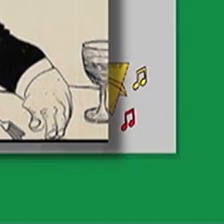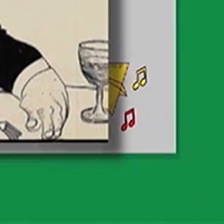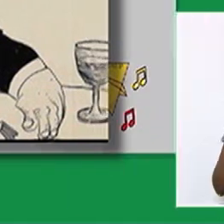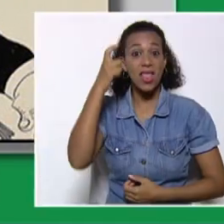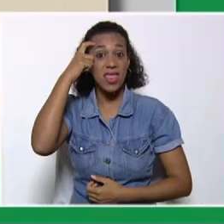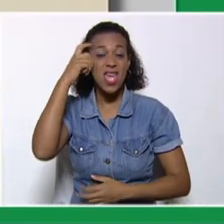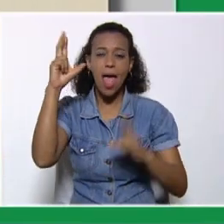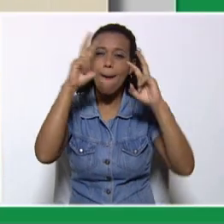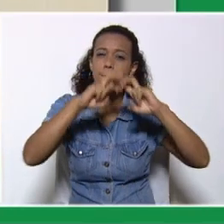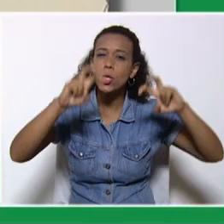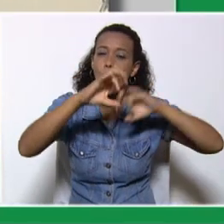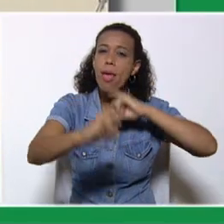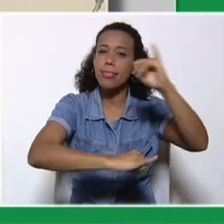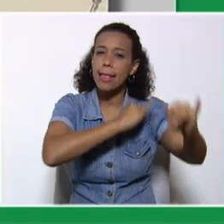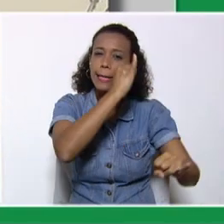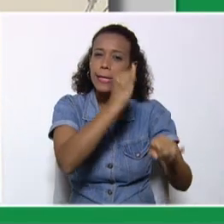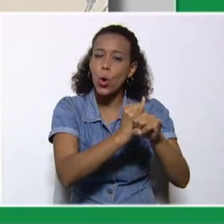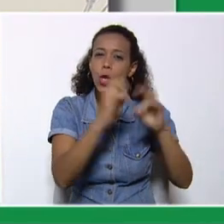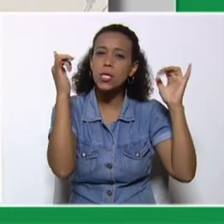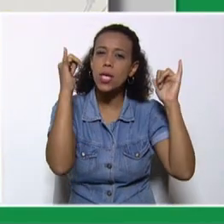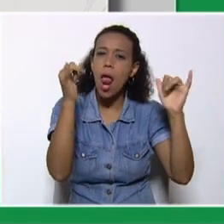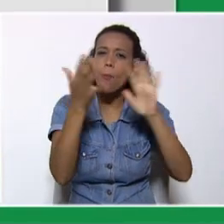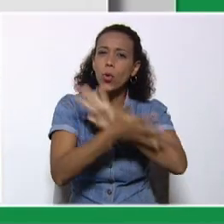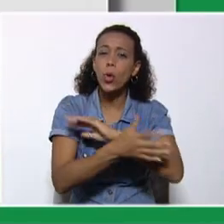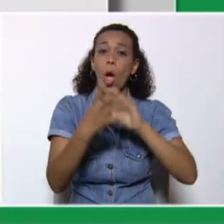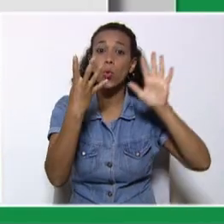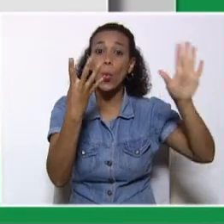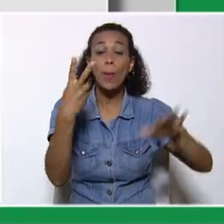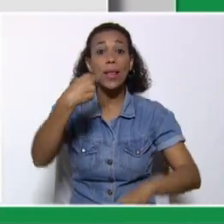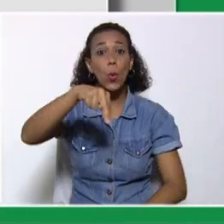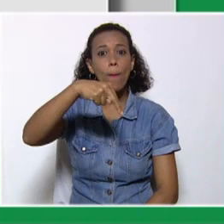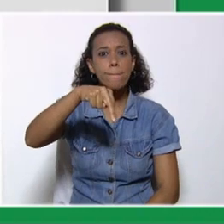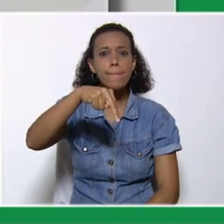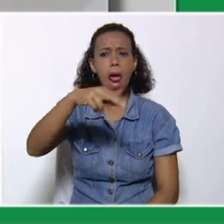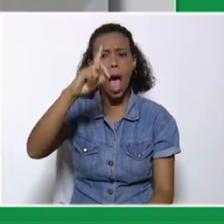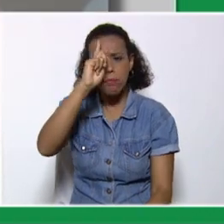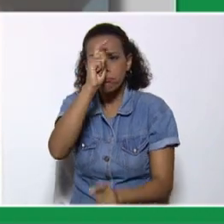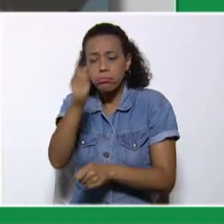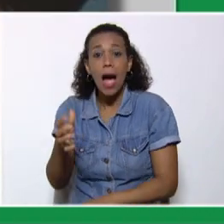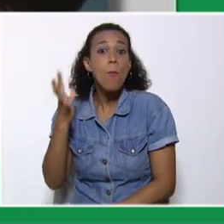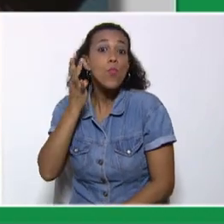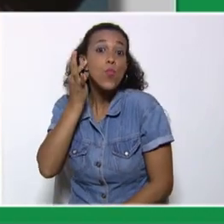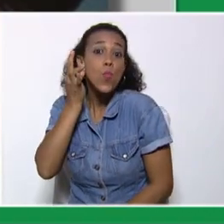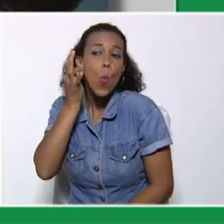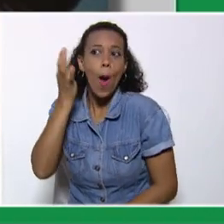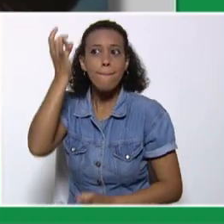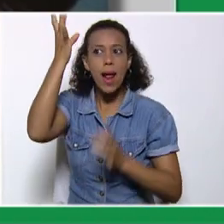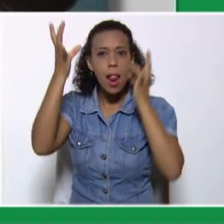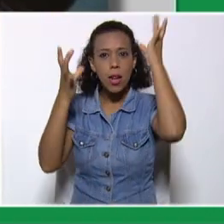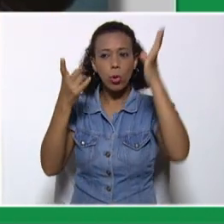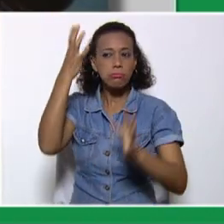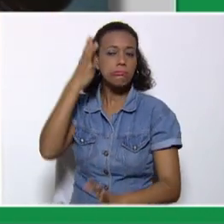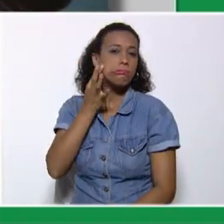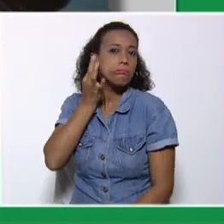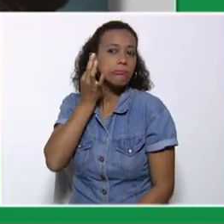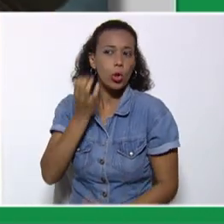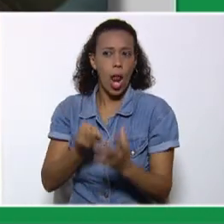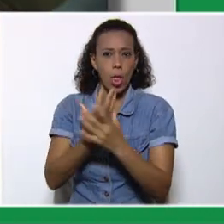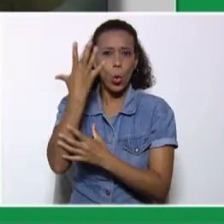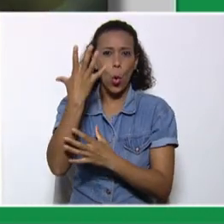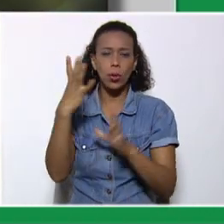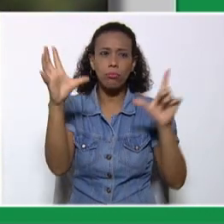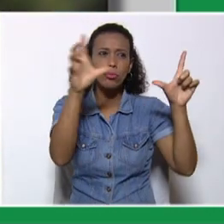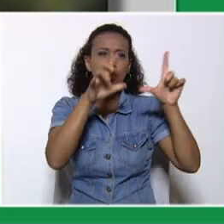El Día del Inventor Internacional se celebra el 9 de noviembre en honor de la actriz e inventora Hedy Lamarr, creadora